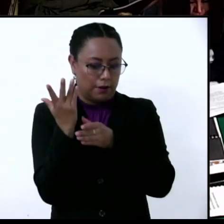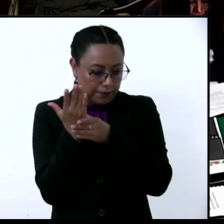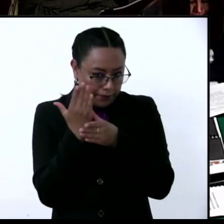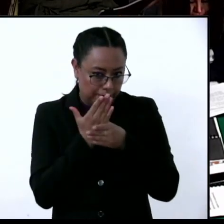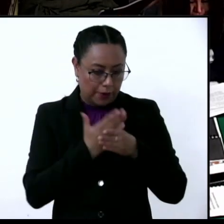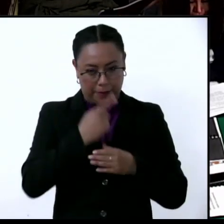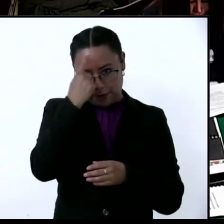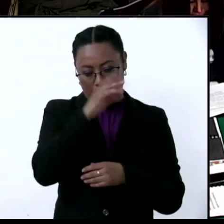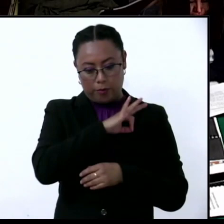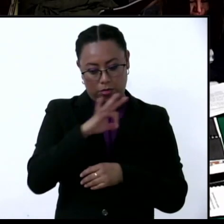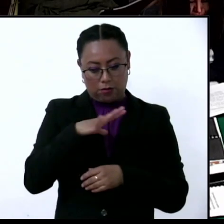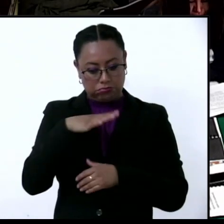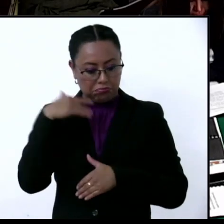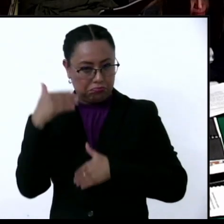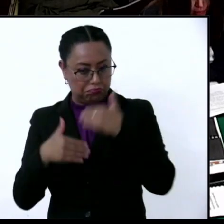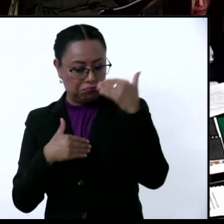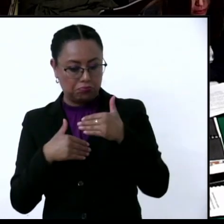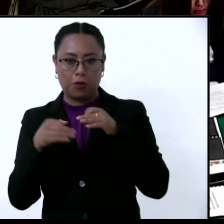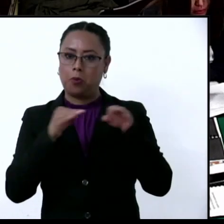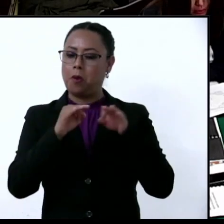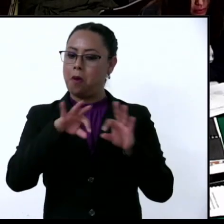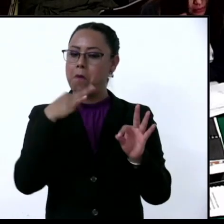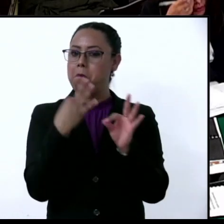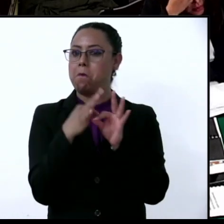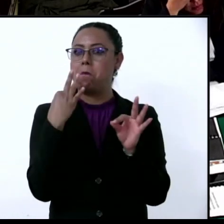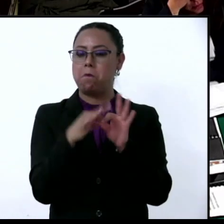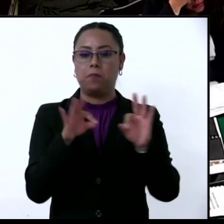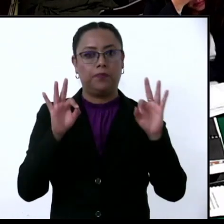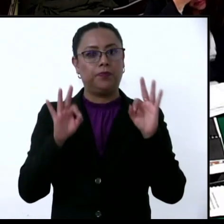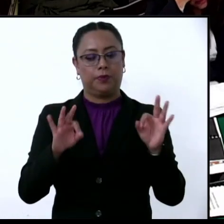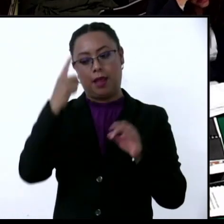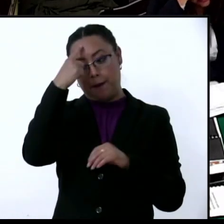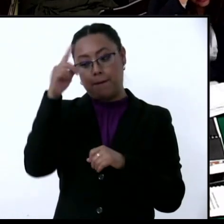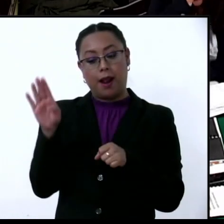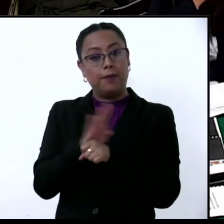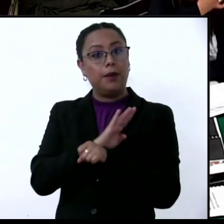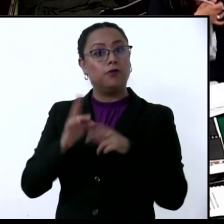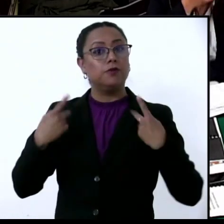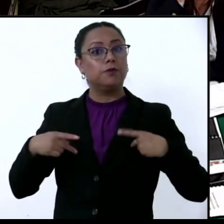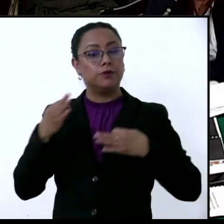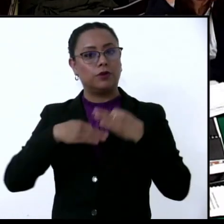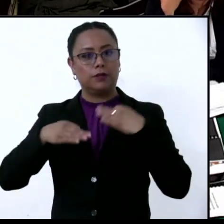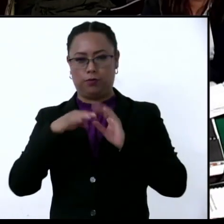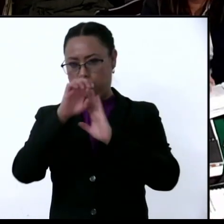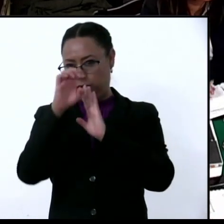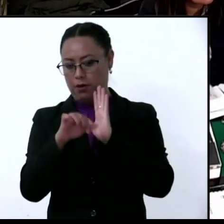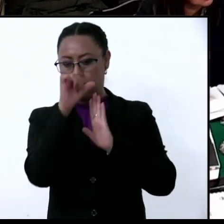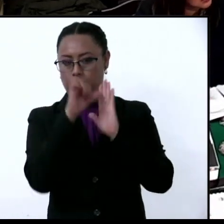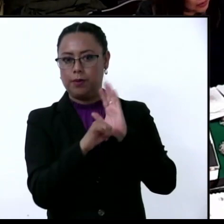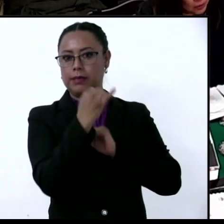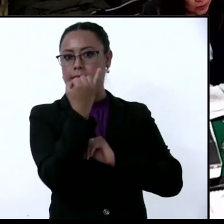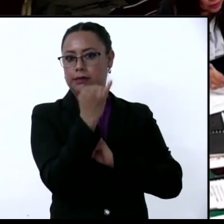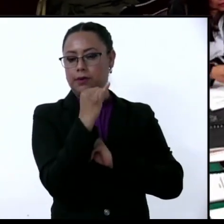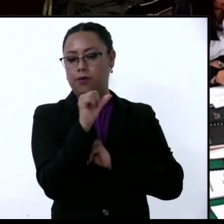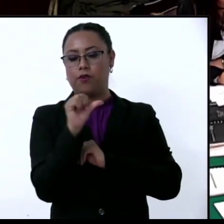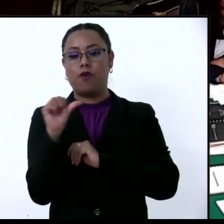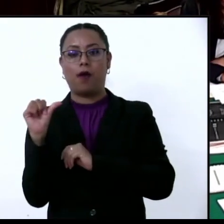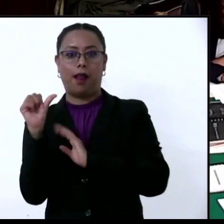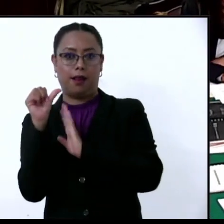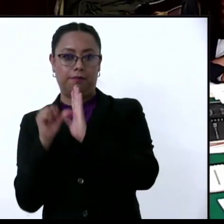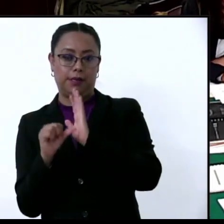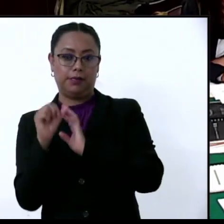de trabajo mucho más eficaz, más eficiente en favor de las personas. Del mes de junio al mes de octubre